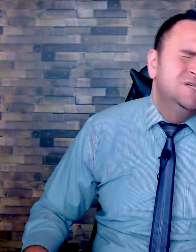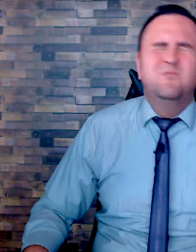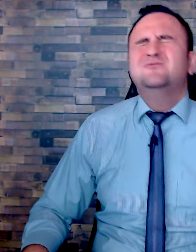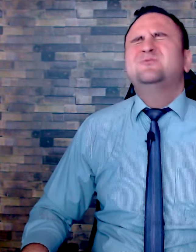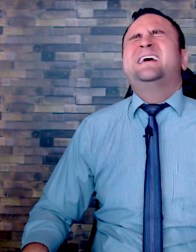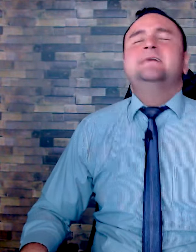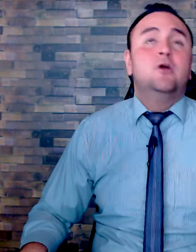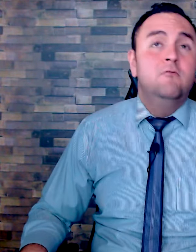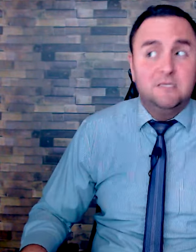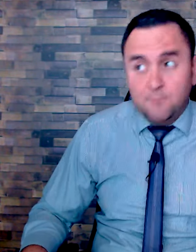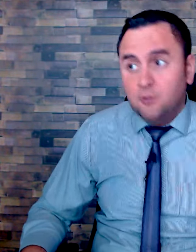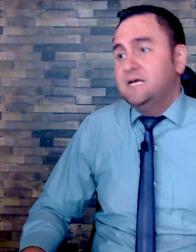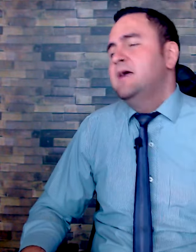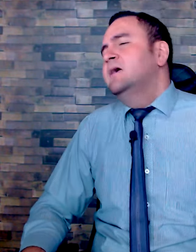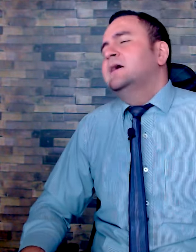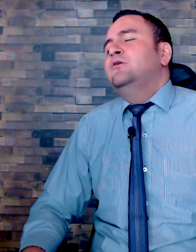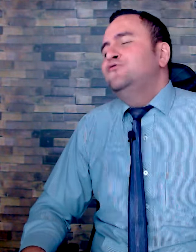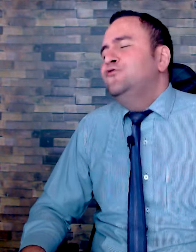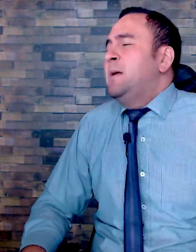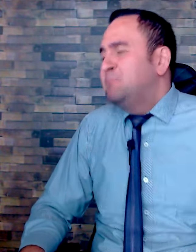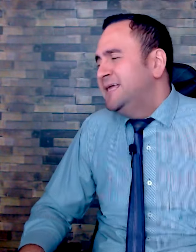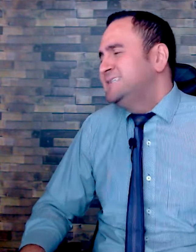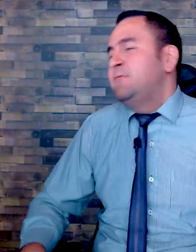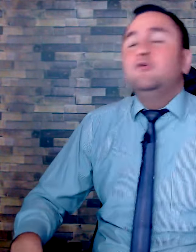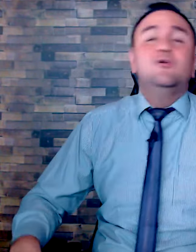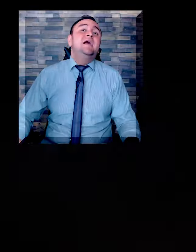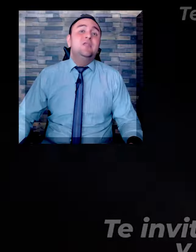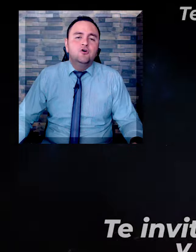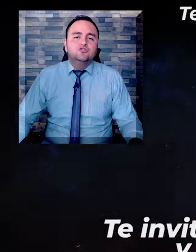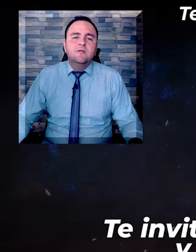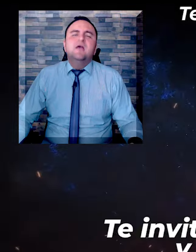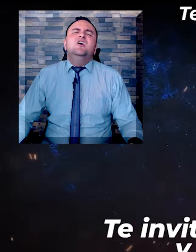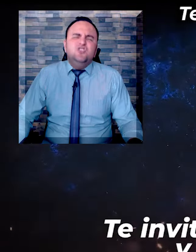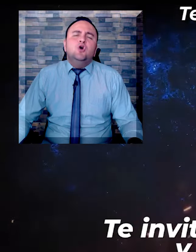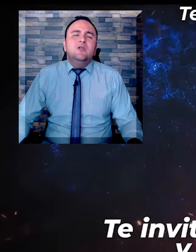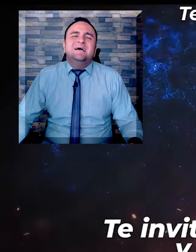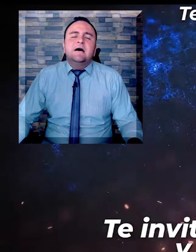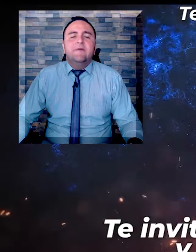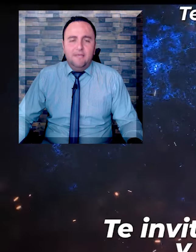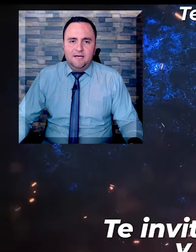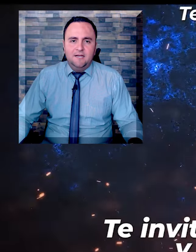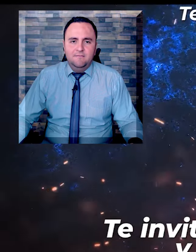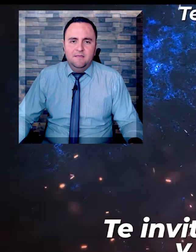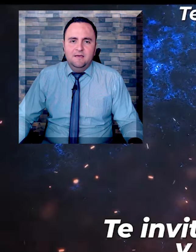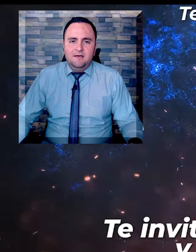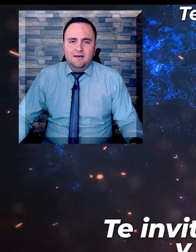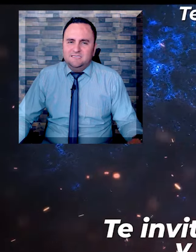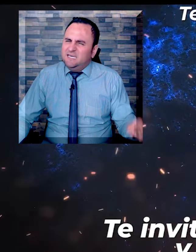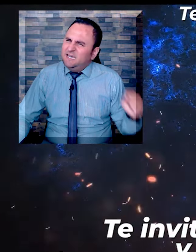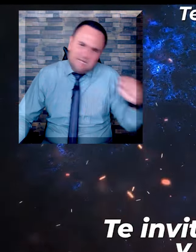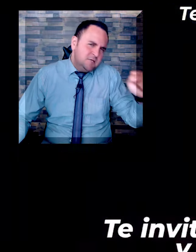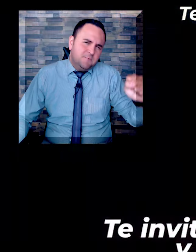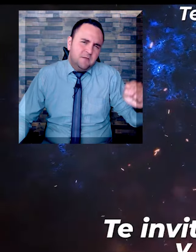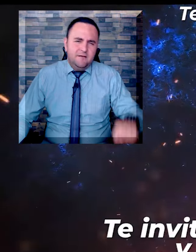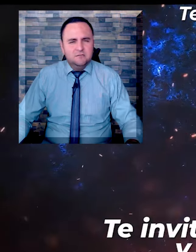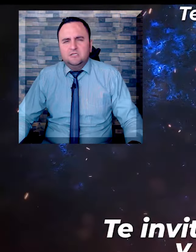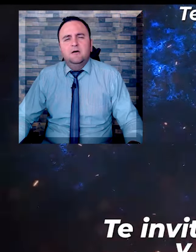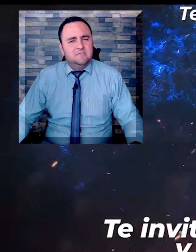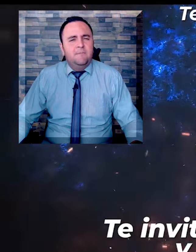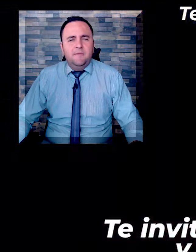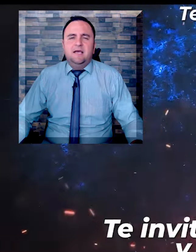con mi esposo, qué hacer con mi esposa. Que cuando uno le pide sabiduría a Dios, Dios la sabe. Así que gracias por